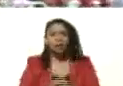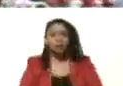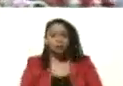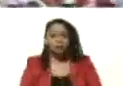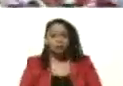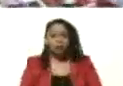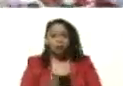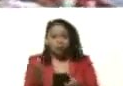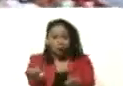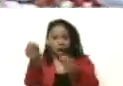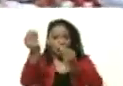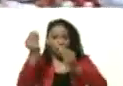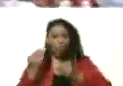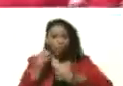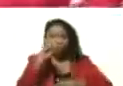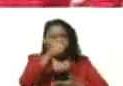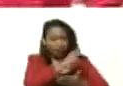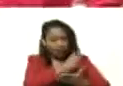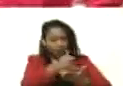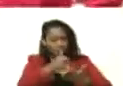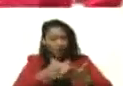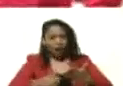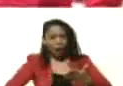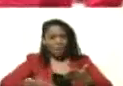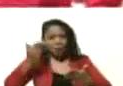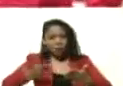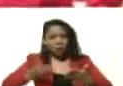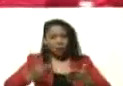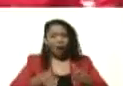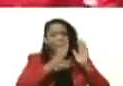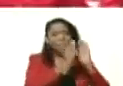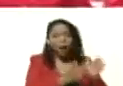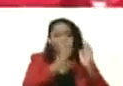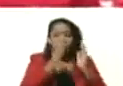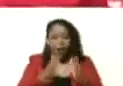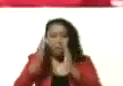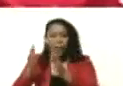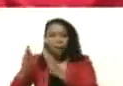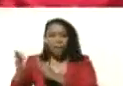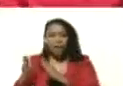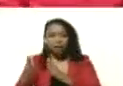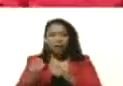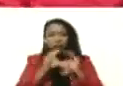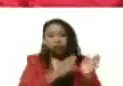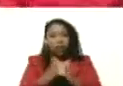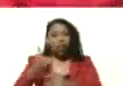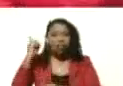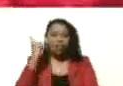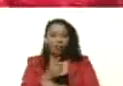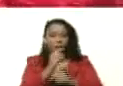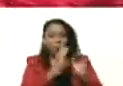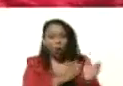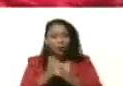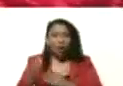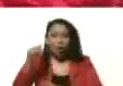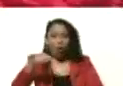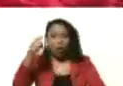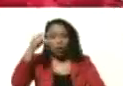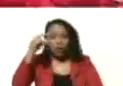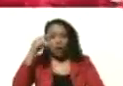Y nos ha dado una línea fundamental, organizar, organizar, debemos estar organizados. Hoy día